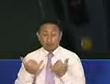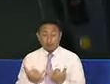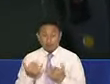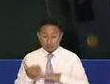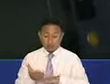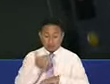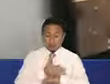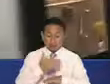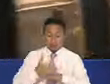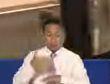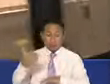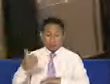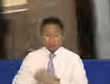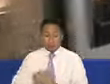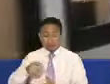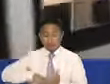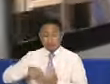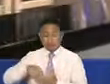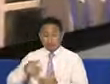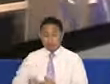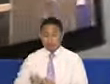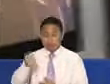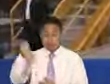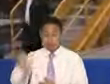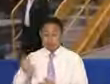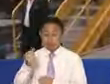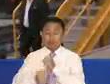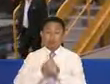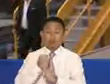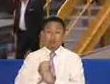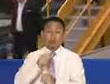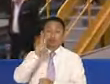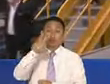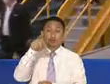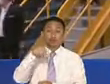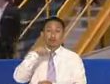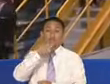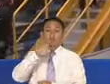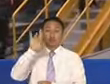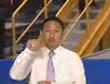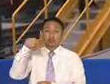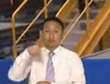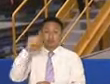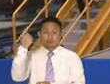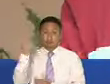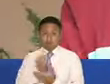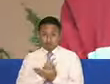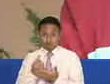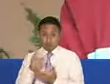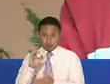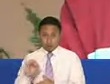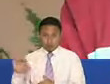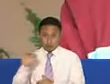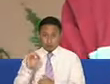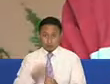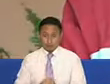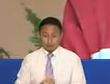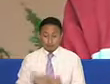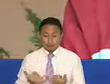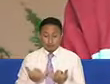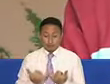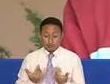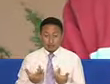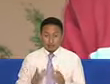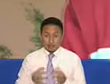para preparar la adjudicación del contrato hasta el año 2028 durante la primera semana de octubre ahora tenemos que concluir con las